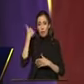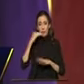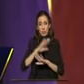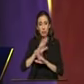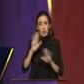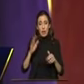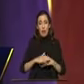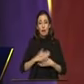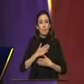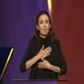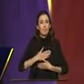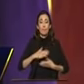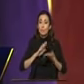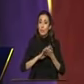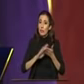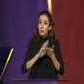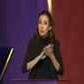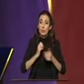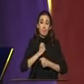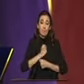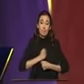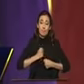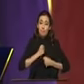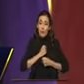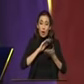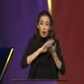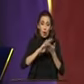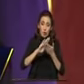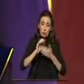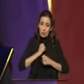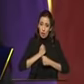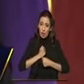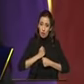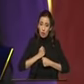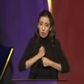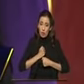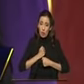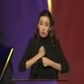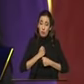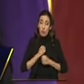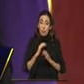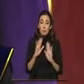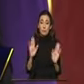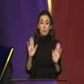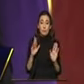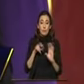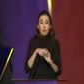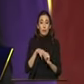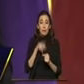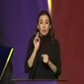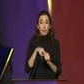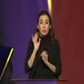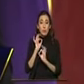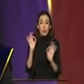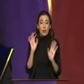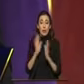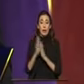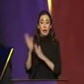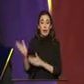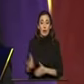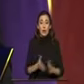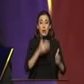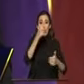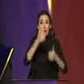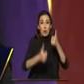Ya mucho tuvimos de aquello. Perdóneme si tenía que reprimir ese deseo natural de salir con ustedes, queridos